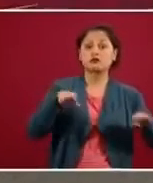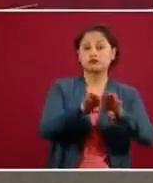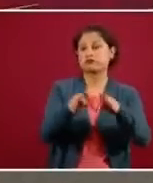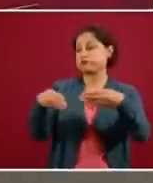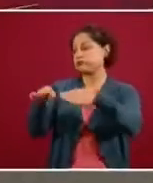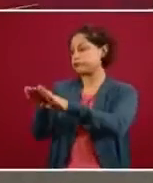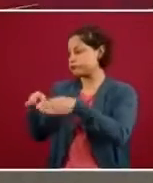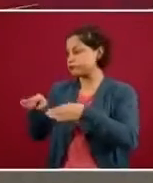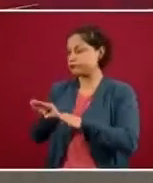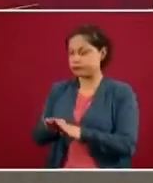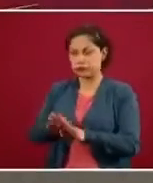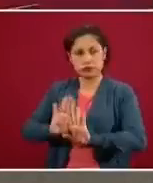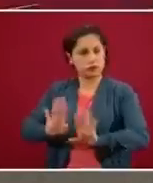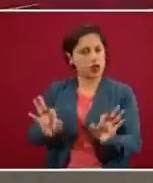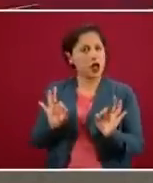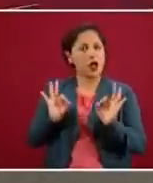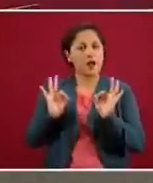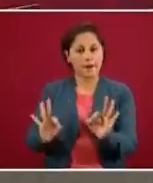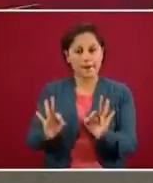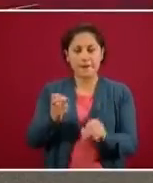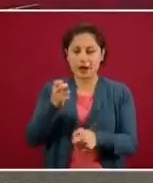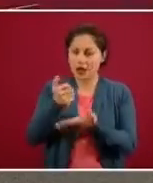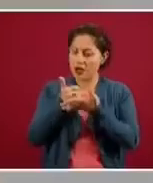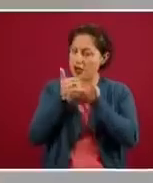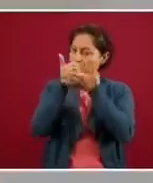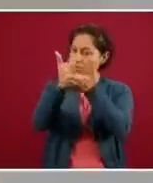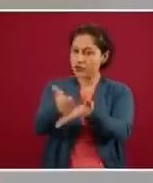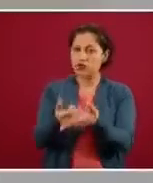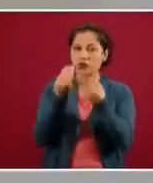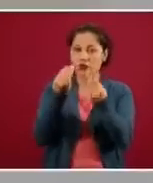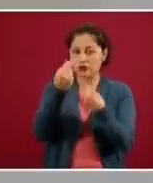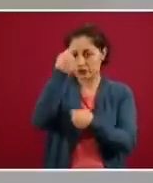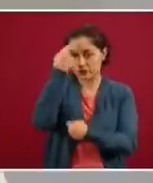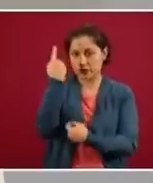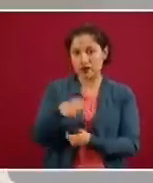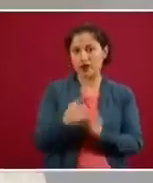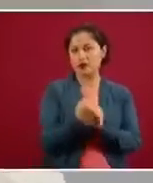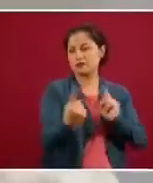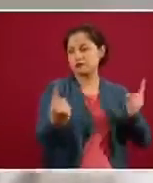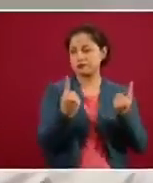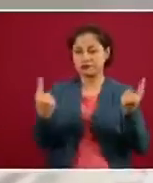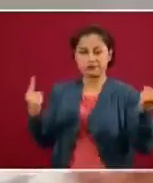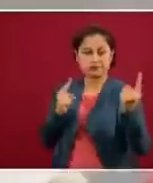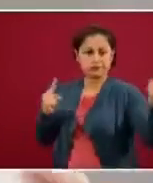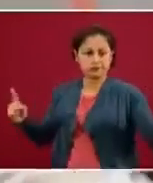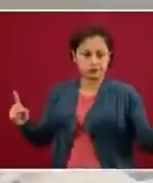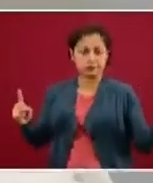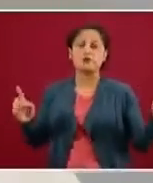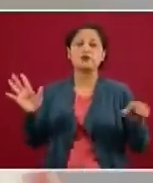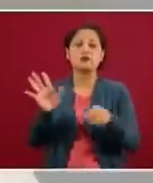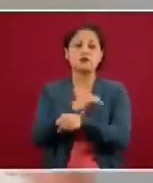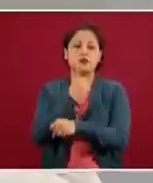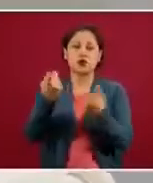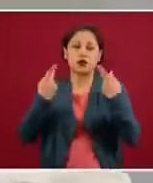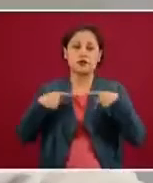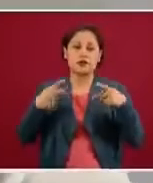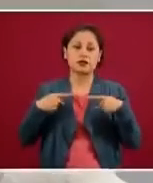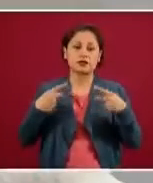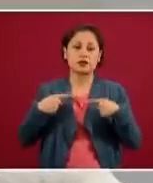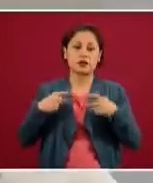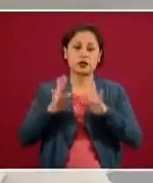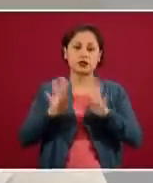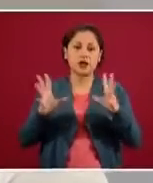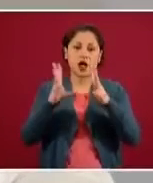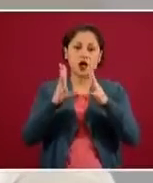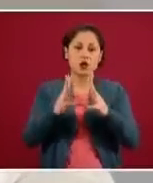ahora más consistente a la sana distancia, porque de un día para otro se salieron de la